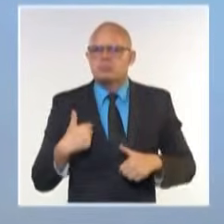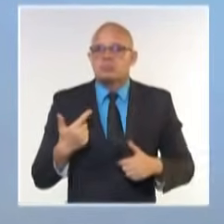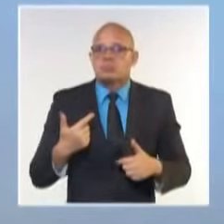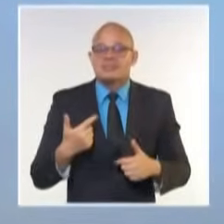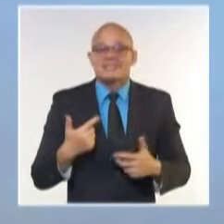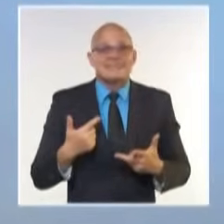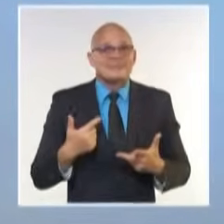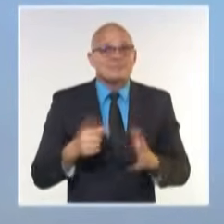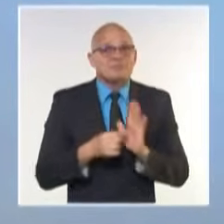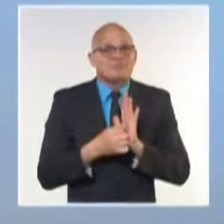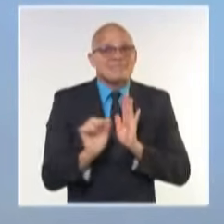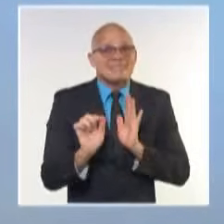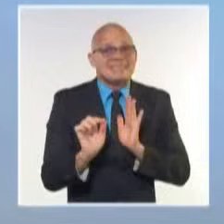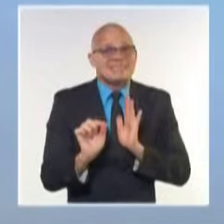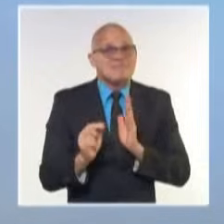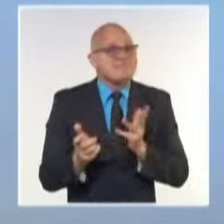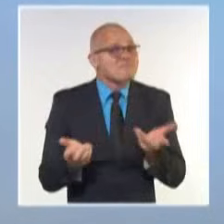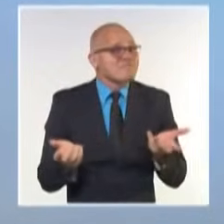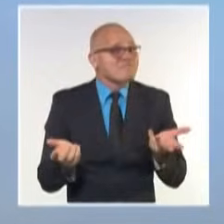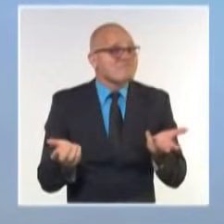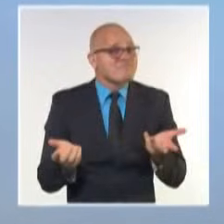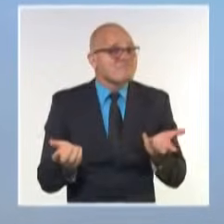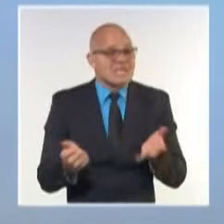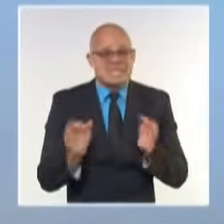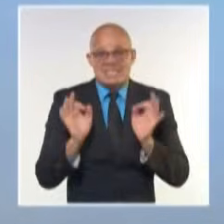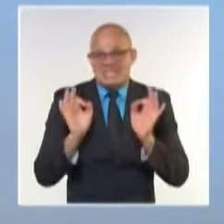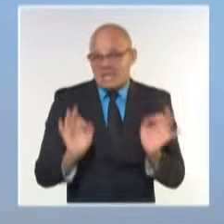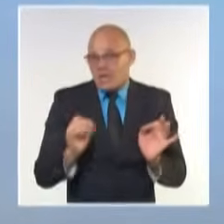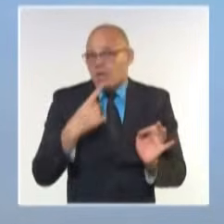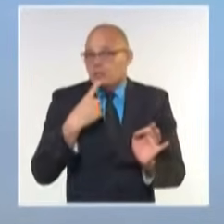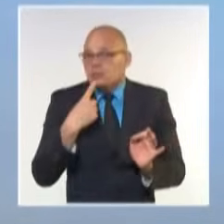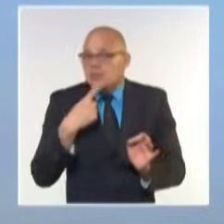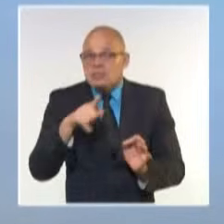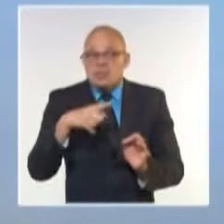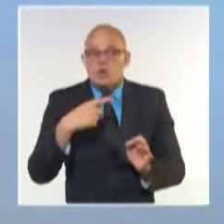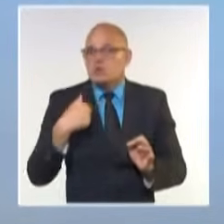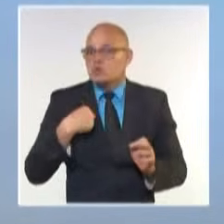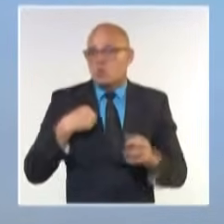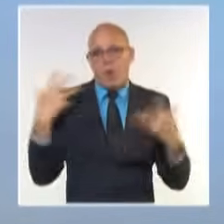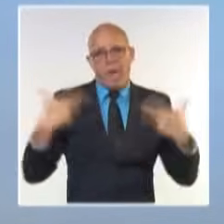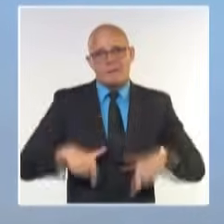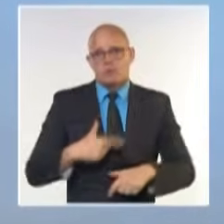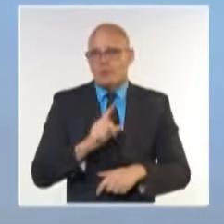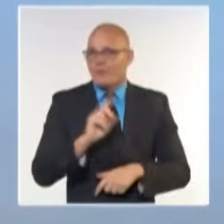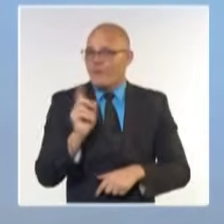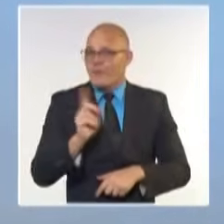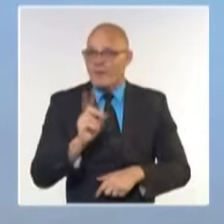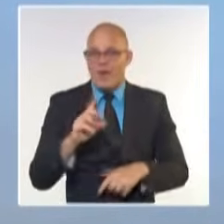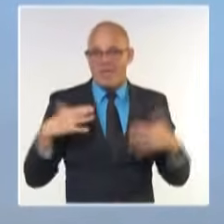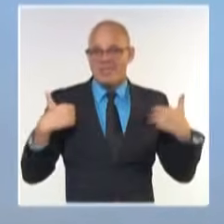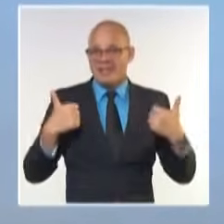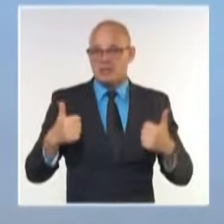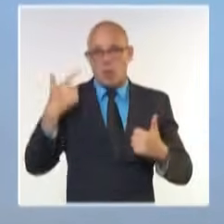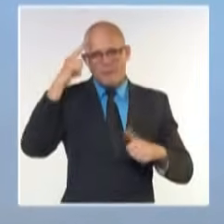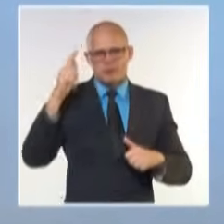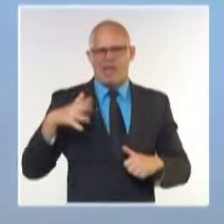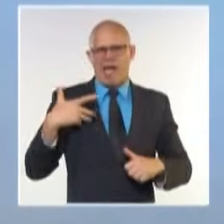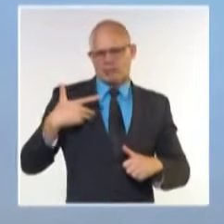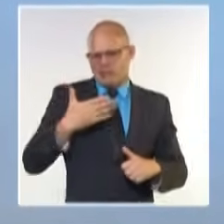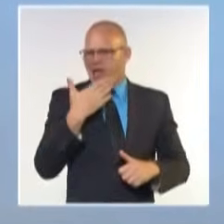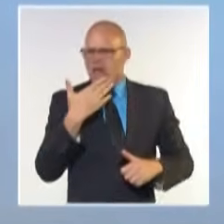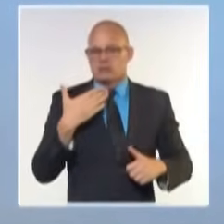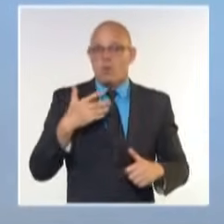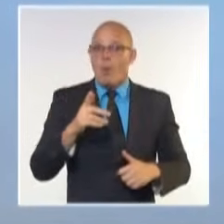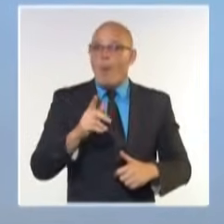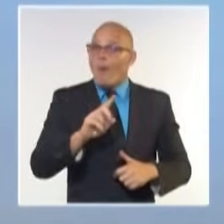no pasó. No se utilizó los órganos colegiados. Estamos hablando de personas, de decisiones unilaterales. Del director de la UEB, es decir, de la UEB,